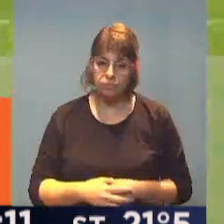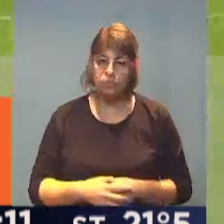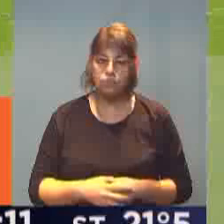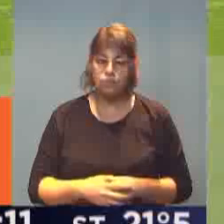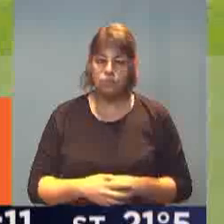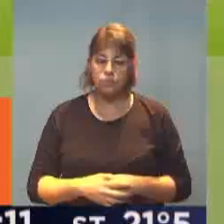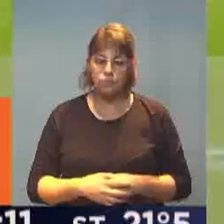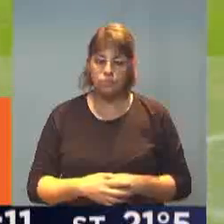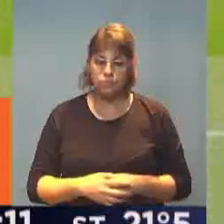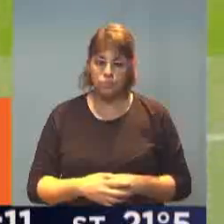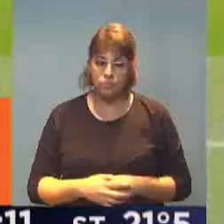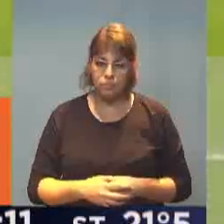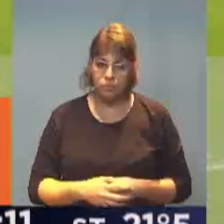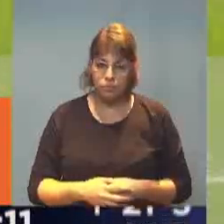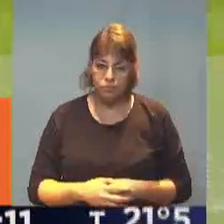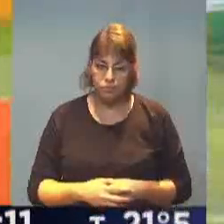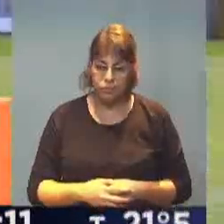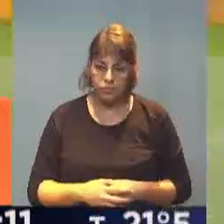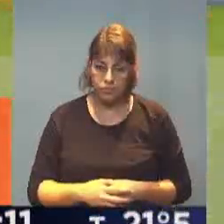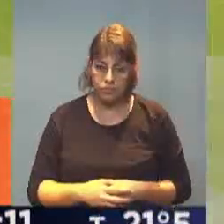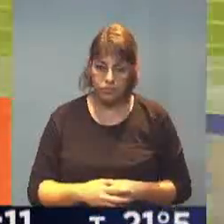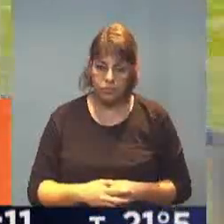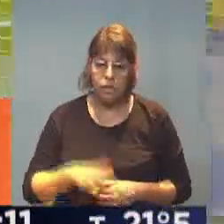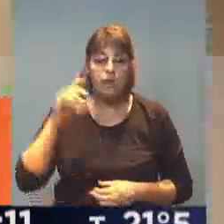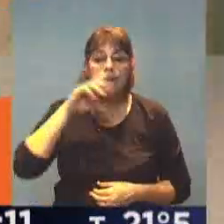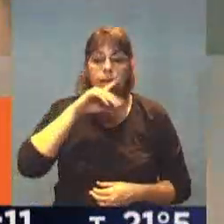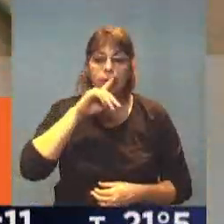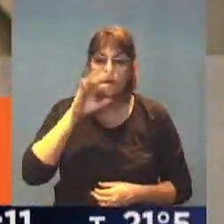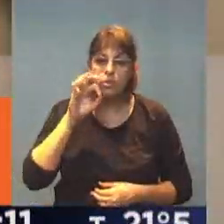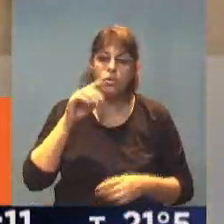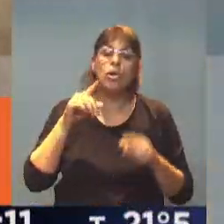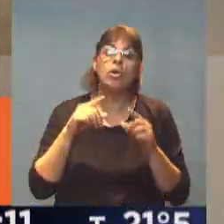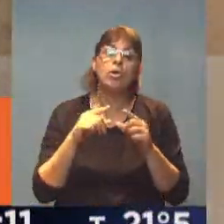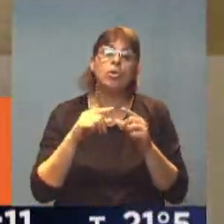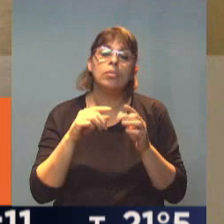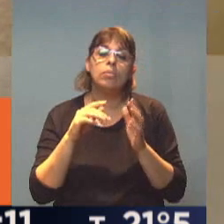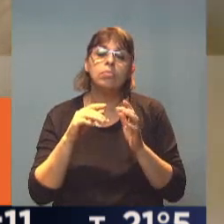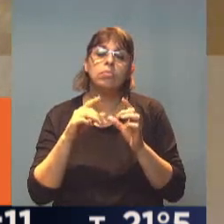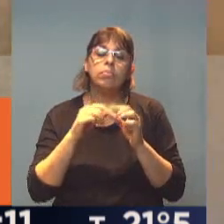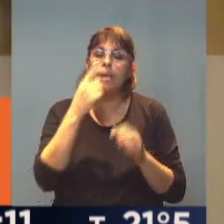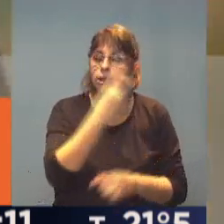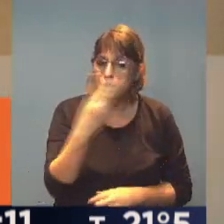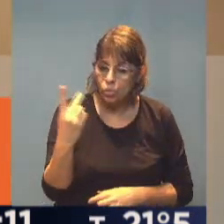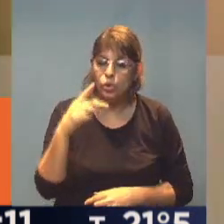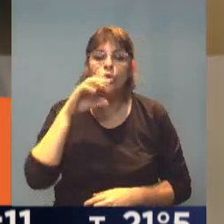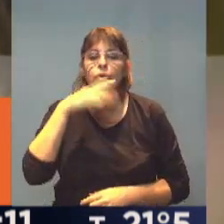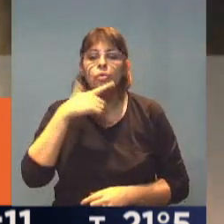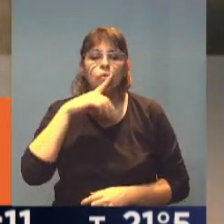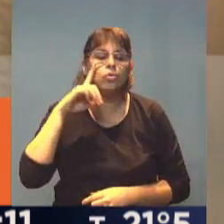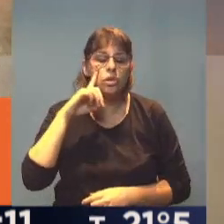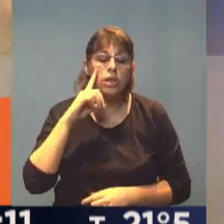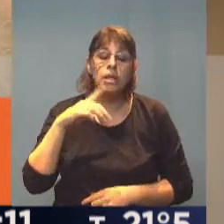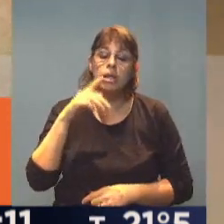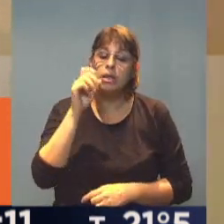del campeonato, ¿eh? Detrás de Driussi, 21 para Benedetto, 17 Driussi, que está